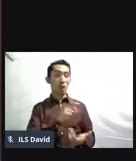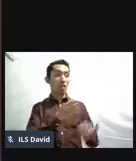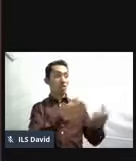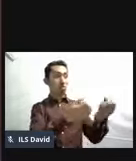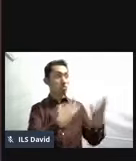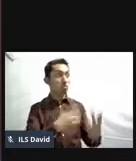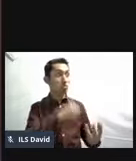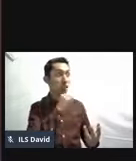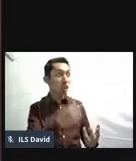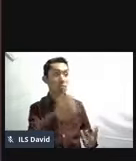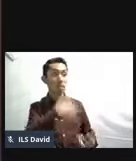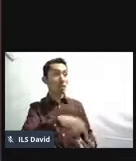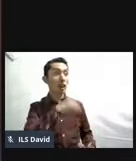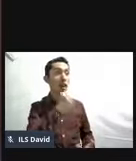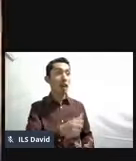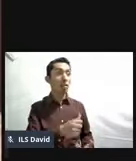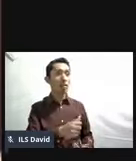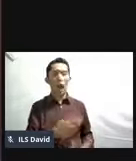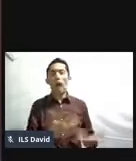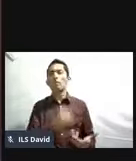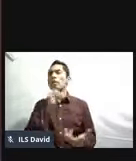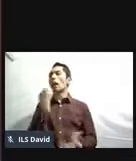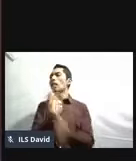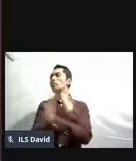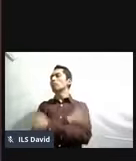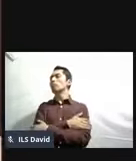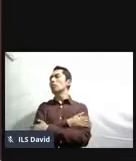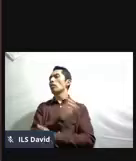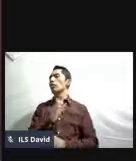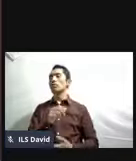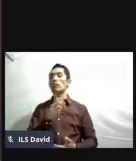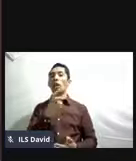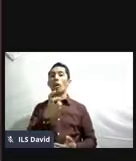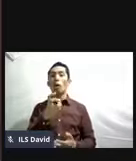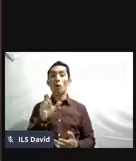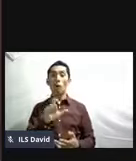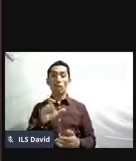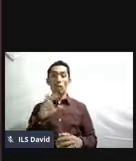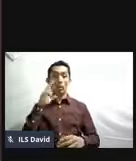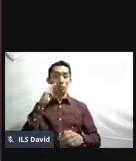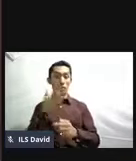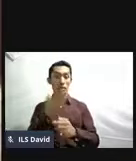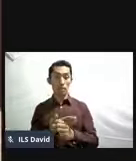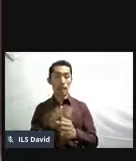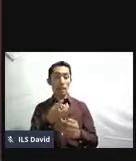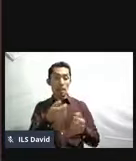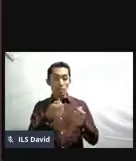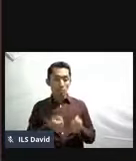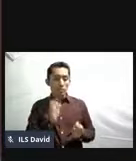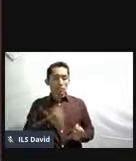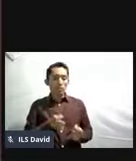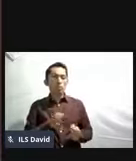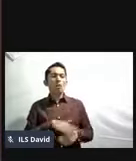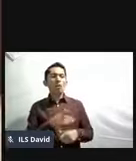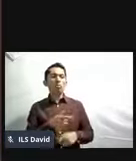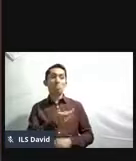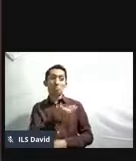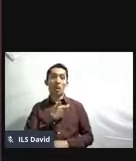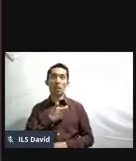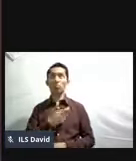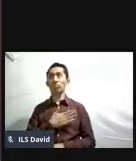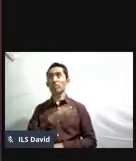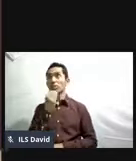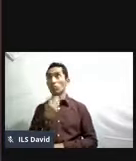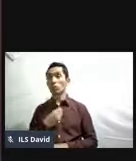asume por meritocracia, es decir, asumo esta responsabilidad porque me pagan por ello. Asumo esta responsabilidad porque me califican